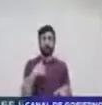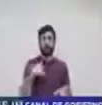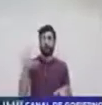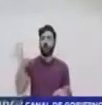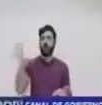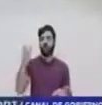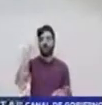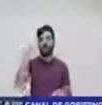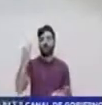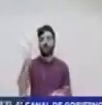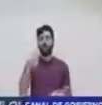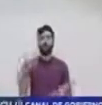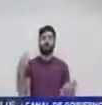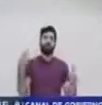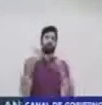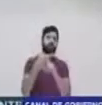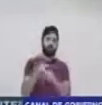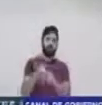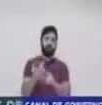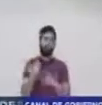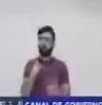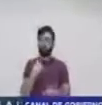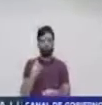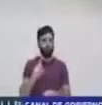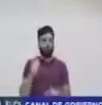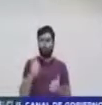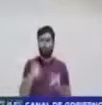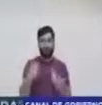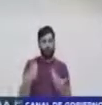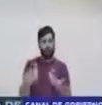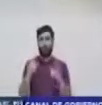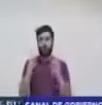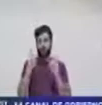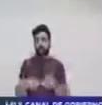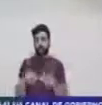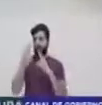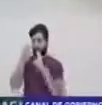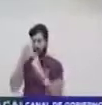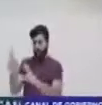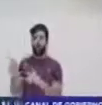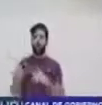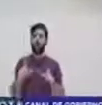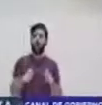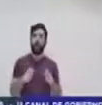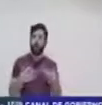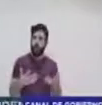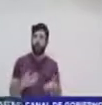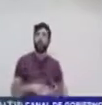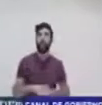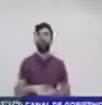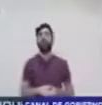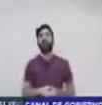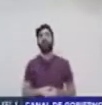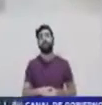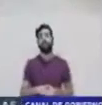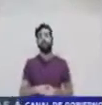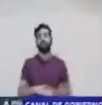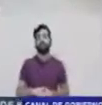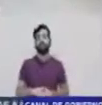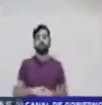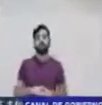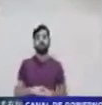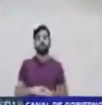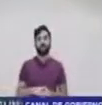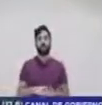eso es faltar a la ética, porque existen los derechos de autor y debemos respetarlos, ¿verdad? Pero no solo se da en el